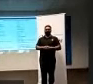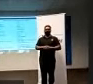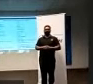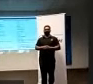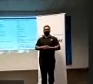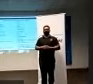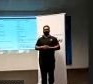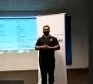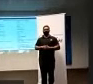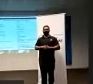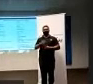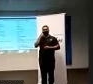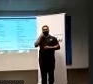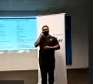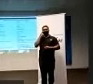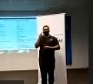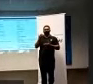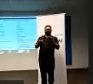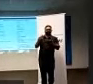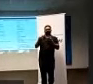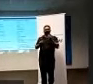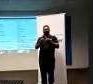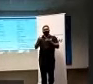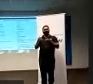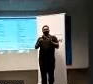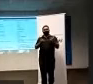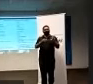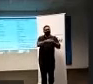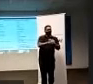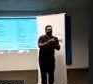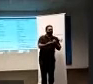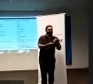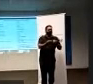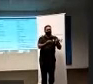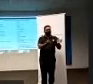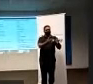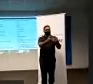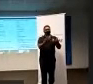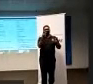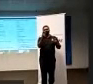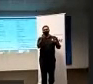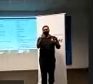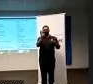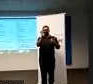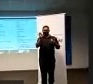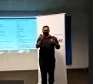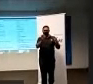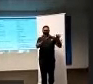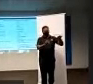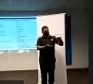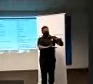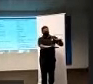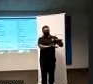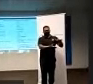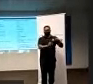a temperatura entre más 2 y más 8 grados, validez después de la apertura del frasco, 6 horas a temperatura entre más 2 y